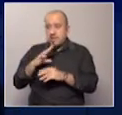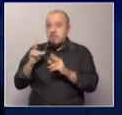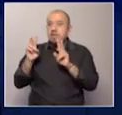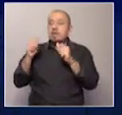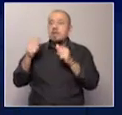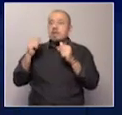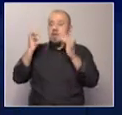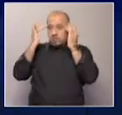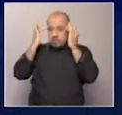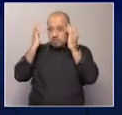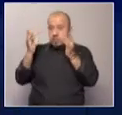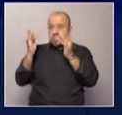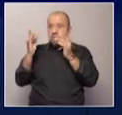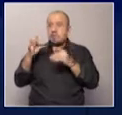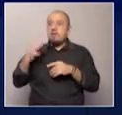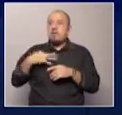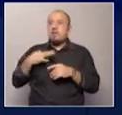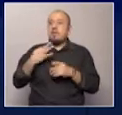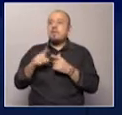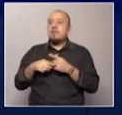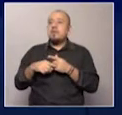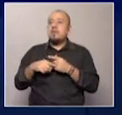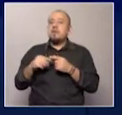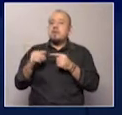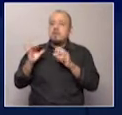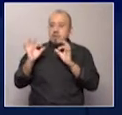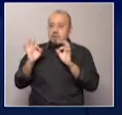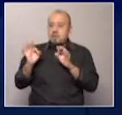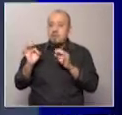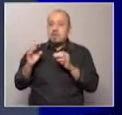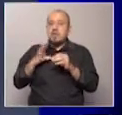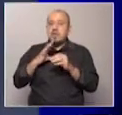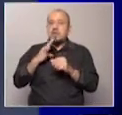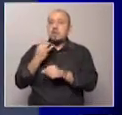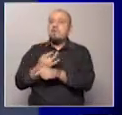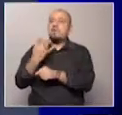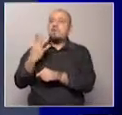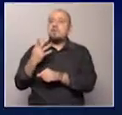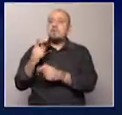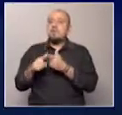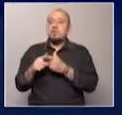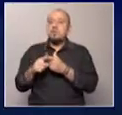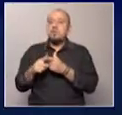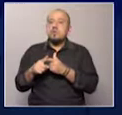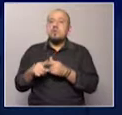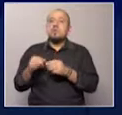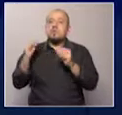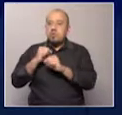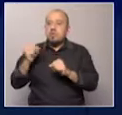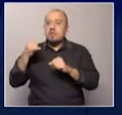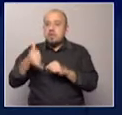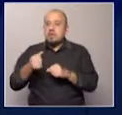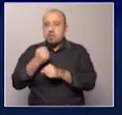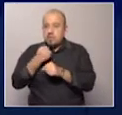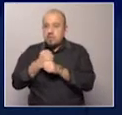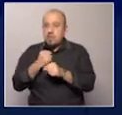para tener una vida digna una vida con sagan con un oficio que se hagan con estudian capacidad de sostener un trabajo